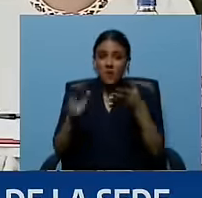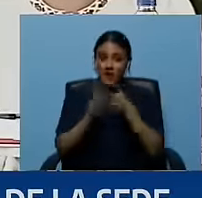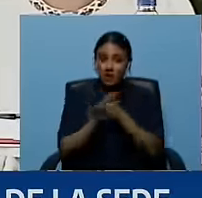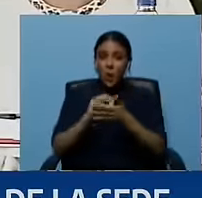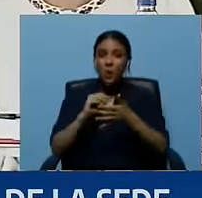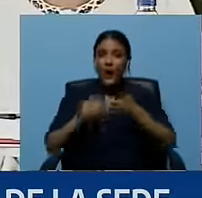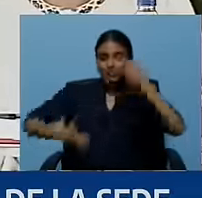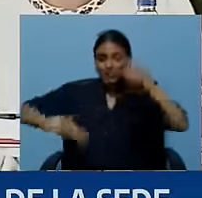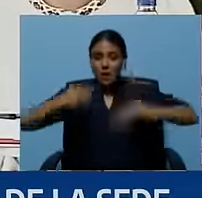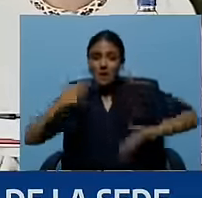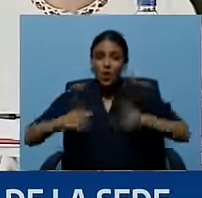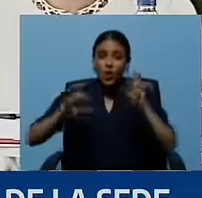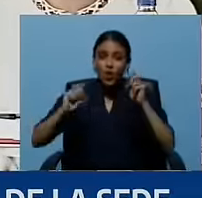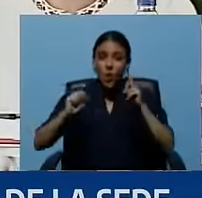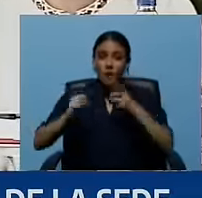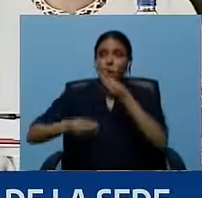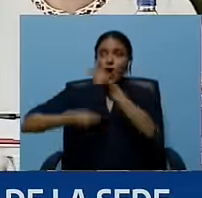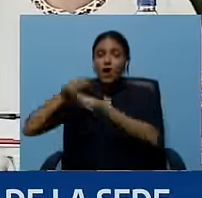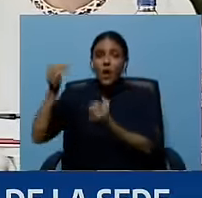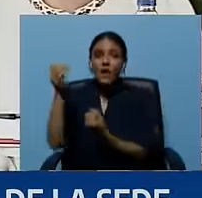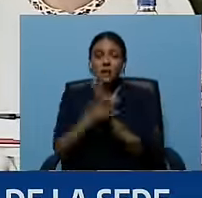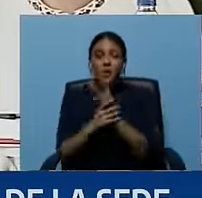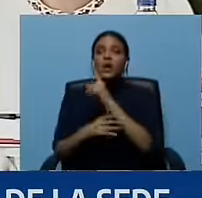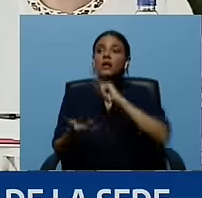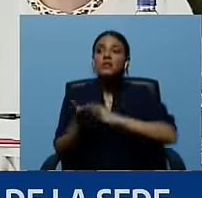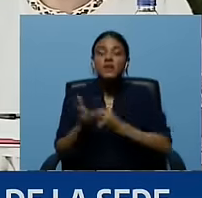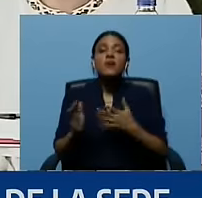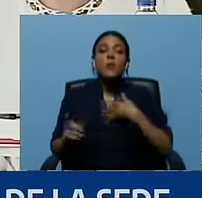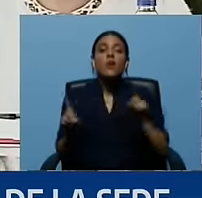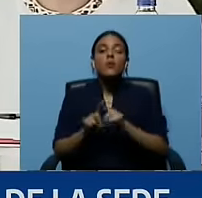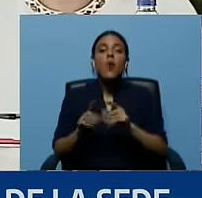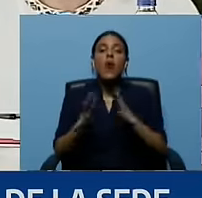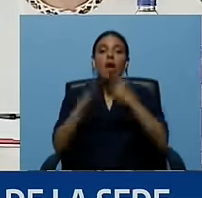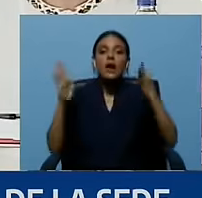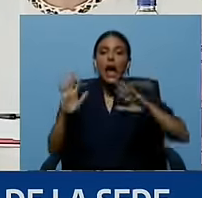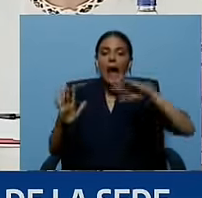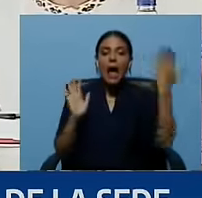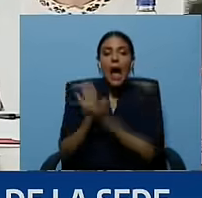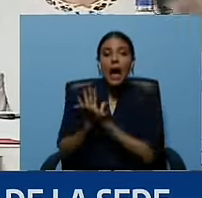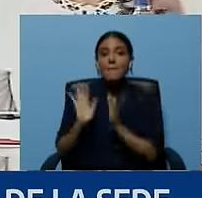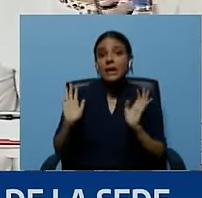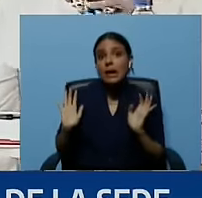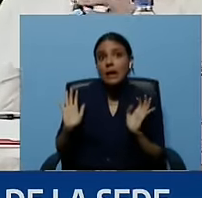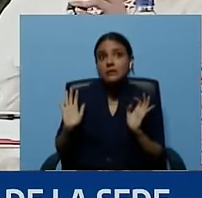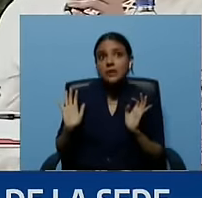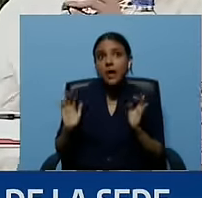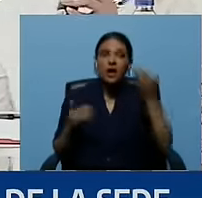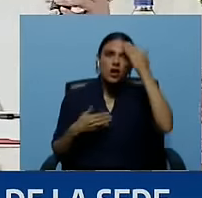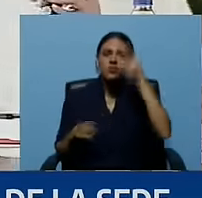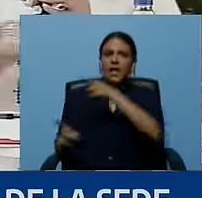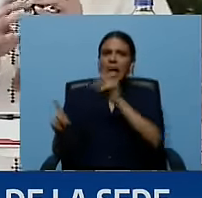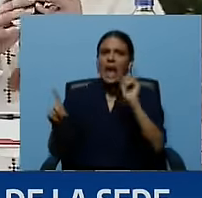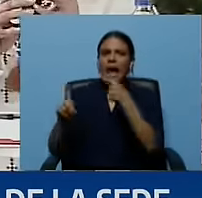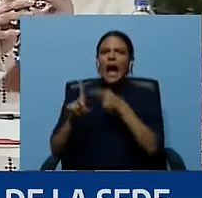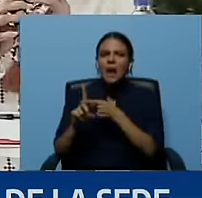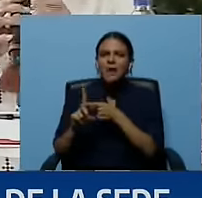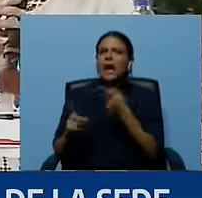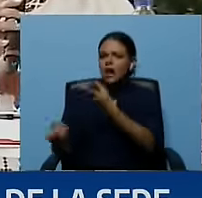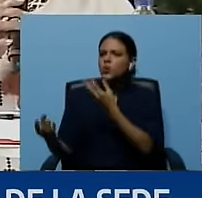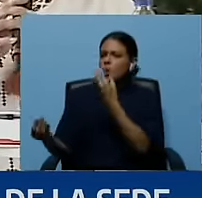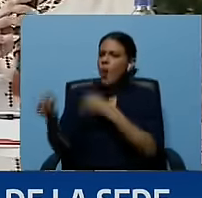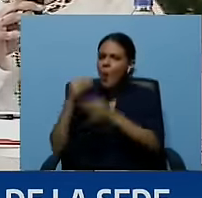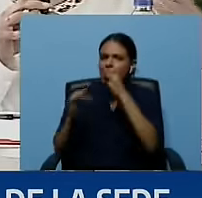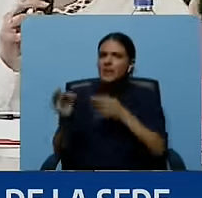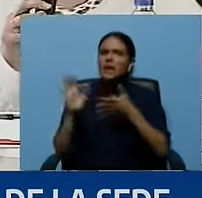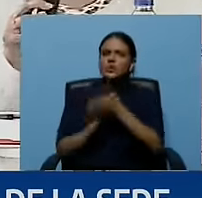en la materia han dicho que es una gran amenaza. ¿Qué dices tú, Gabriela? Creo que es una oportunidad,